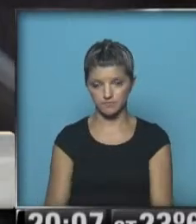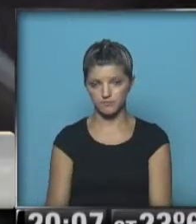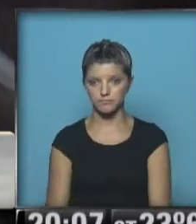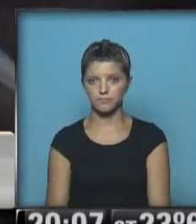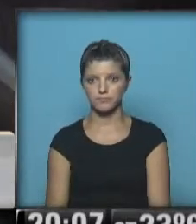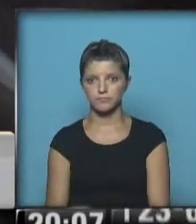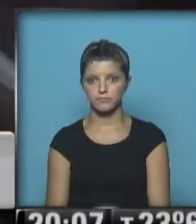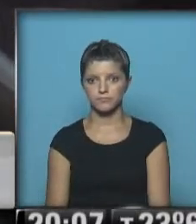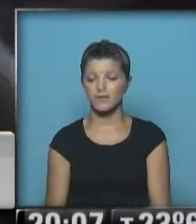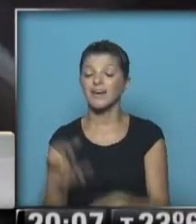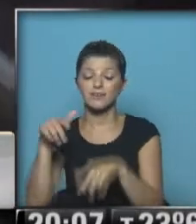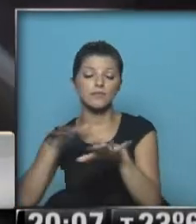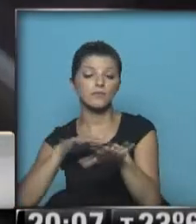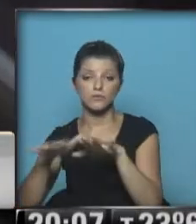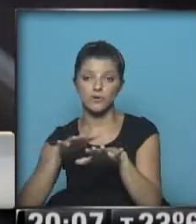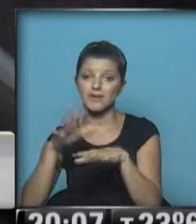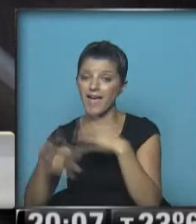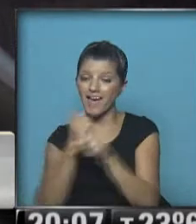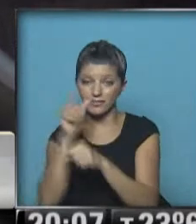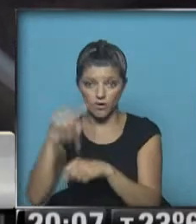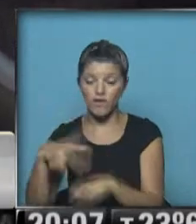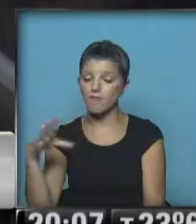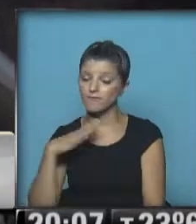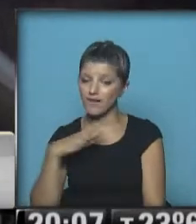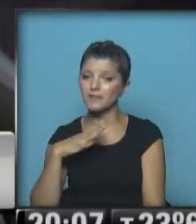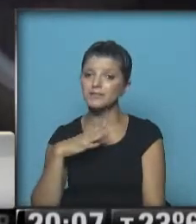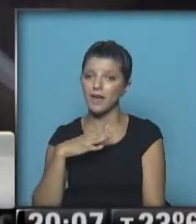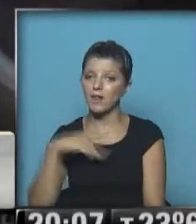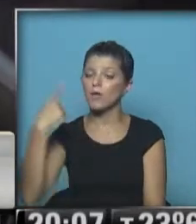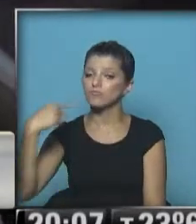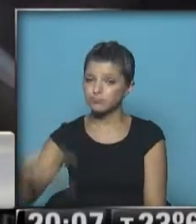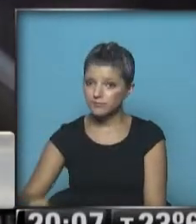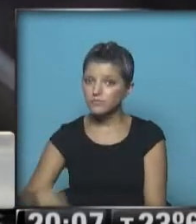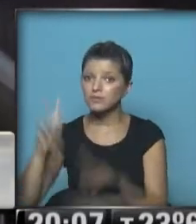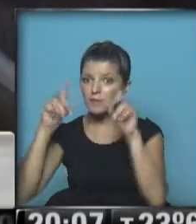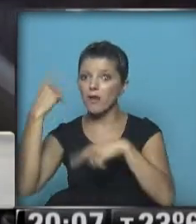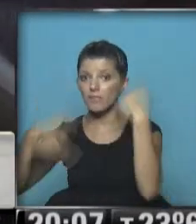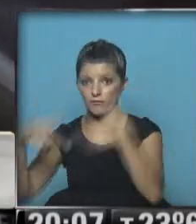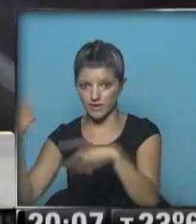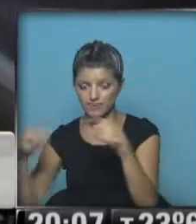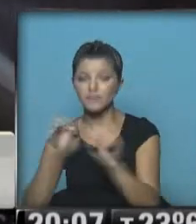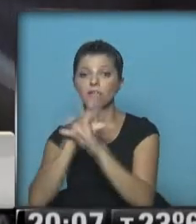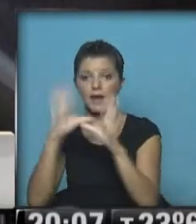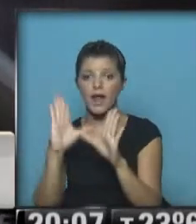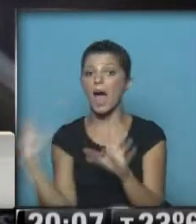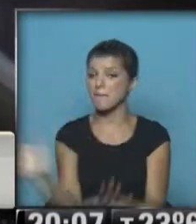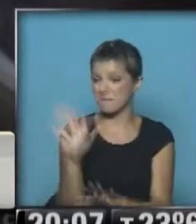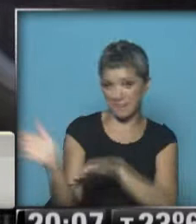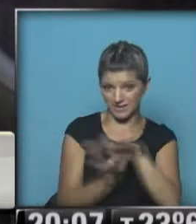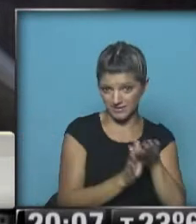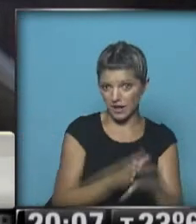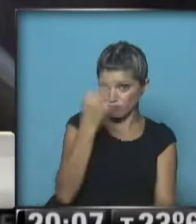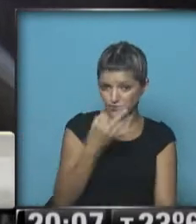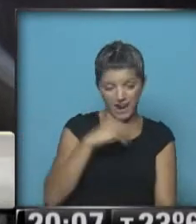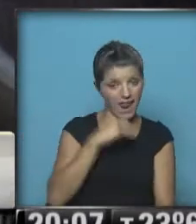todavía en el que todavía restan muchas cosas por despejar más allá de la convicción que tiene